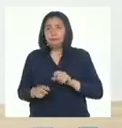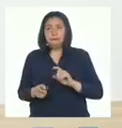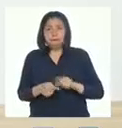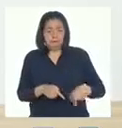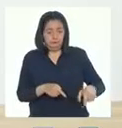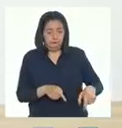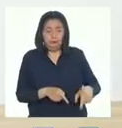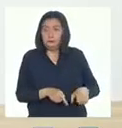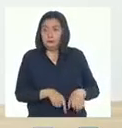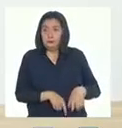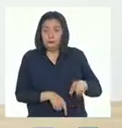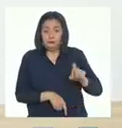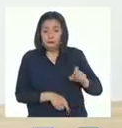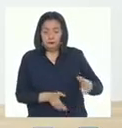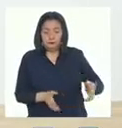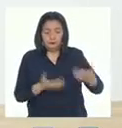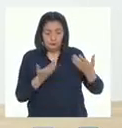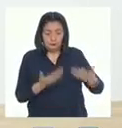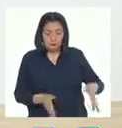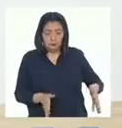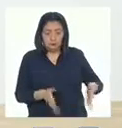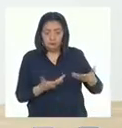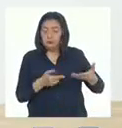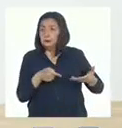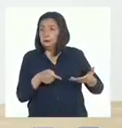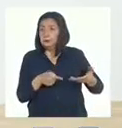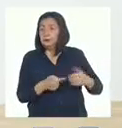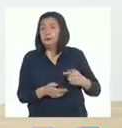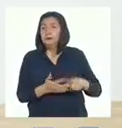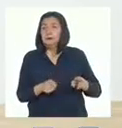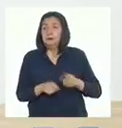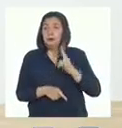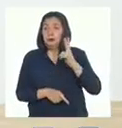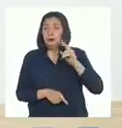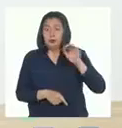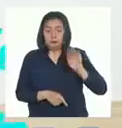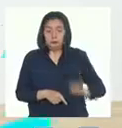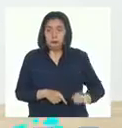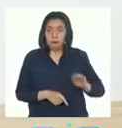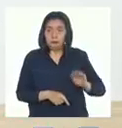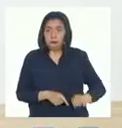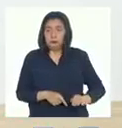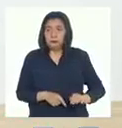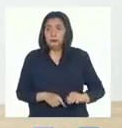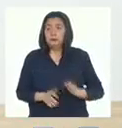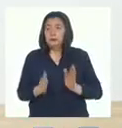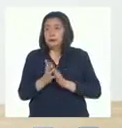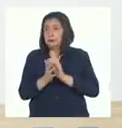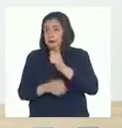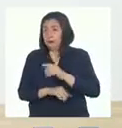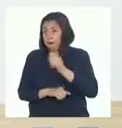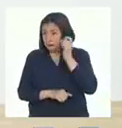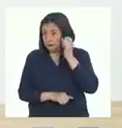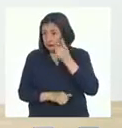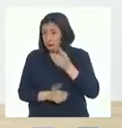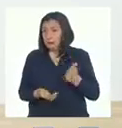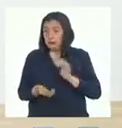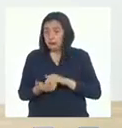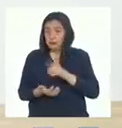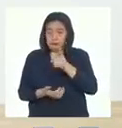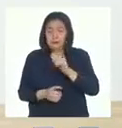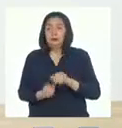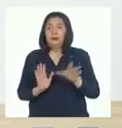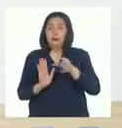Cambio rodilla. Igual. Abajo, arriba. Luego 2 pisadas. Piso, piso, palma. Muy bien. Vamos.